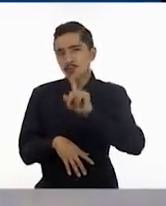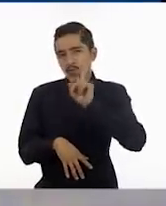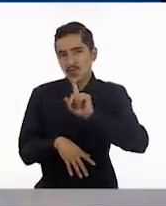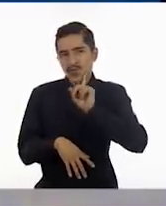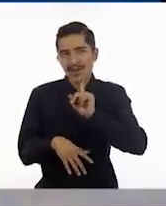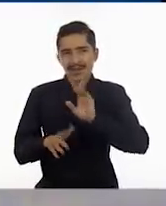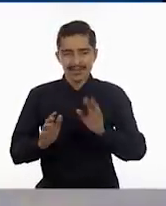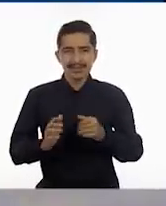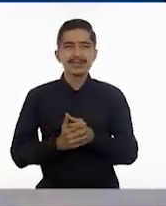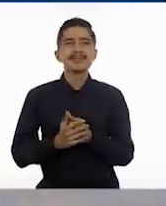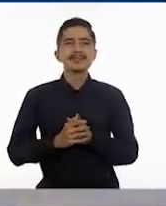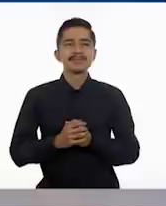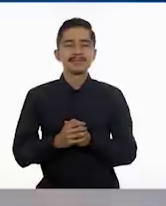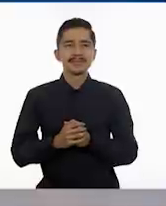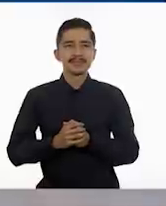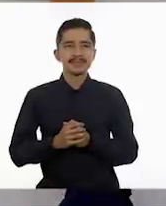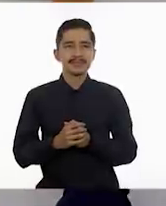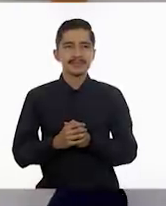Perfecto.